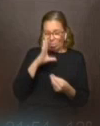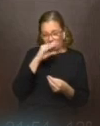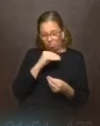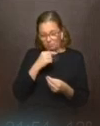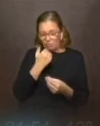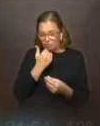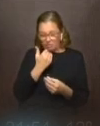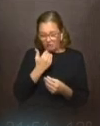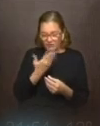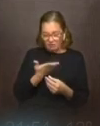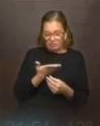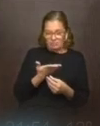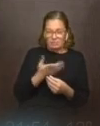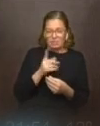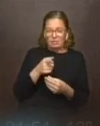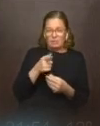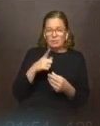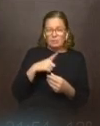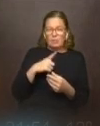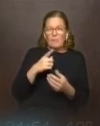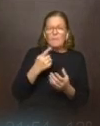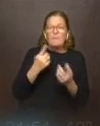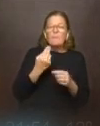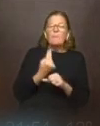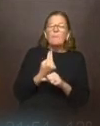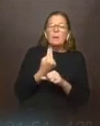Entonces, es por eso de que se pide su renuncia.